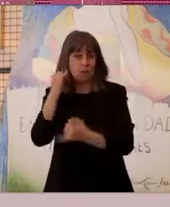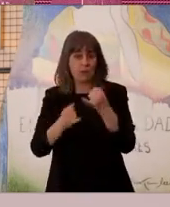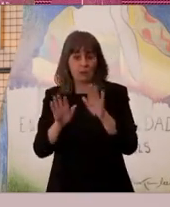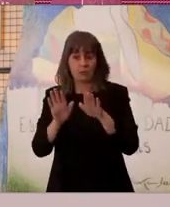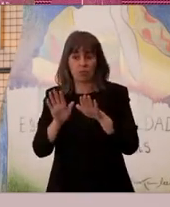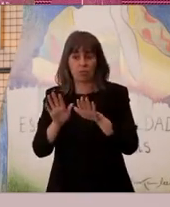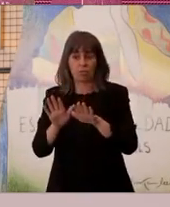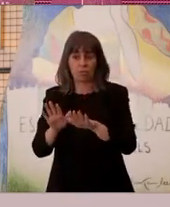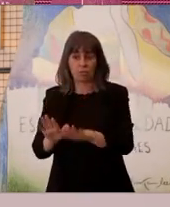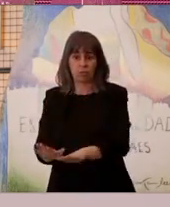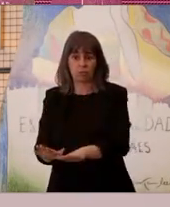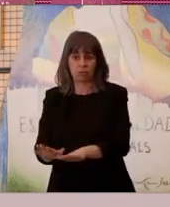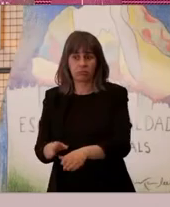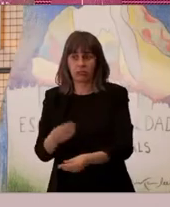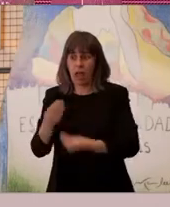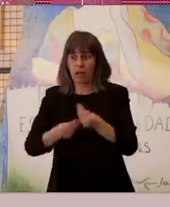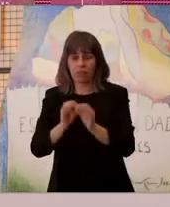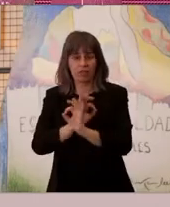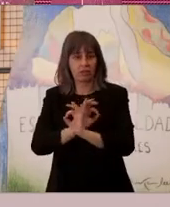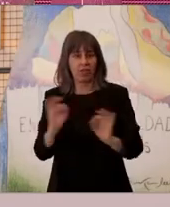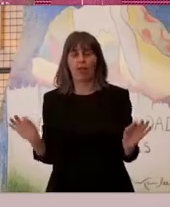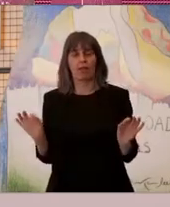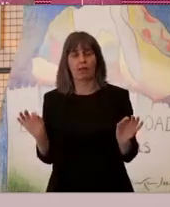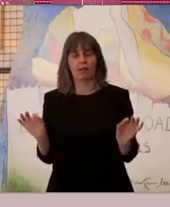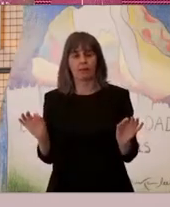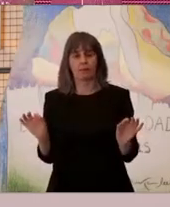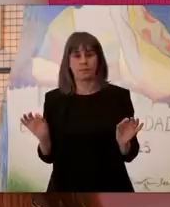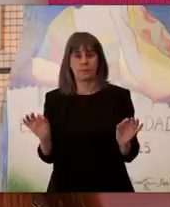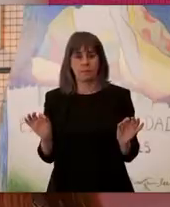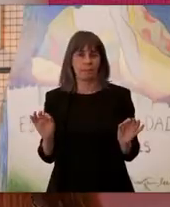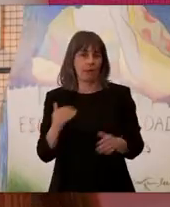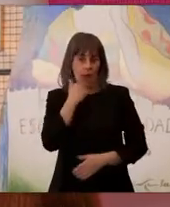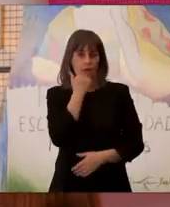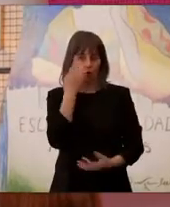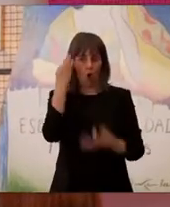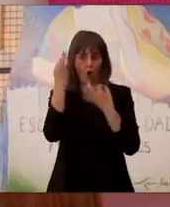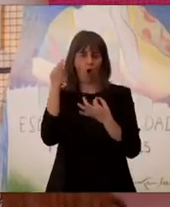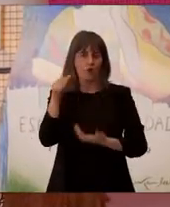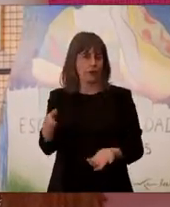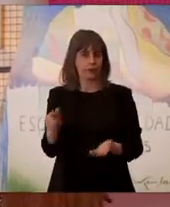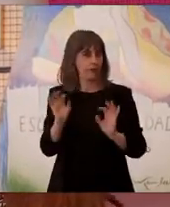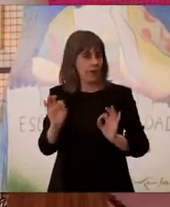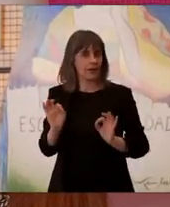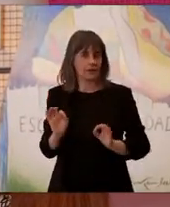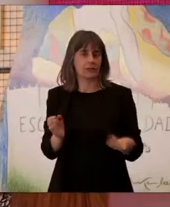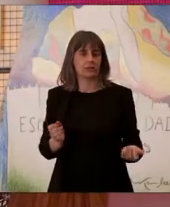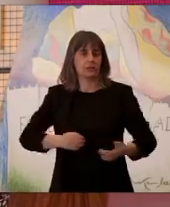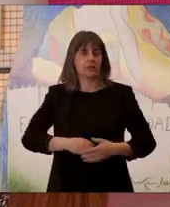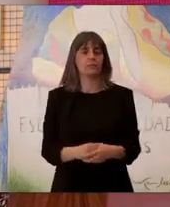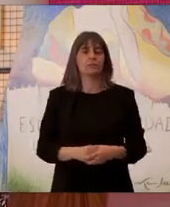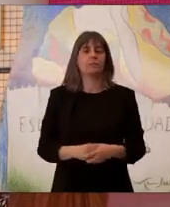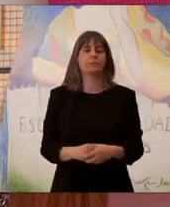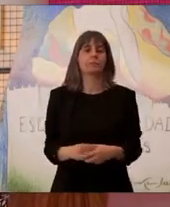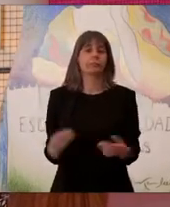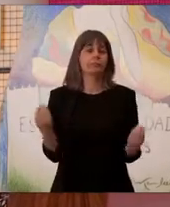prácticamente nada una cosa concreta para que veáis que no es solamente un discurso pues